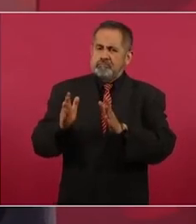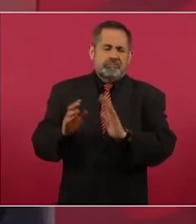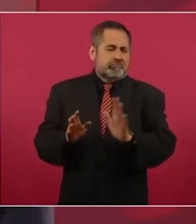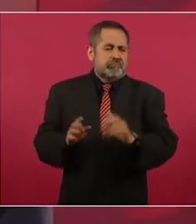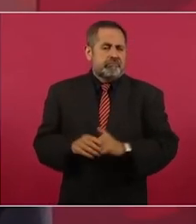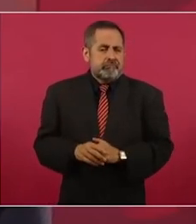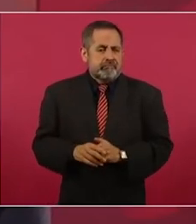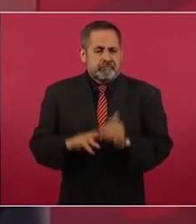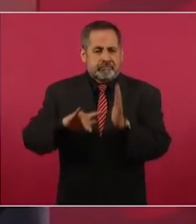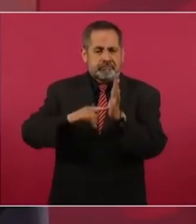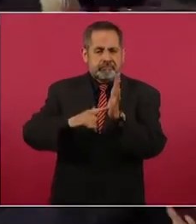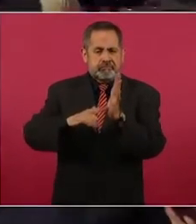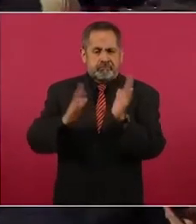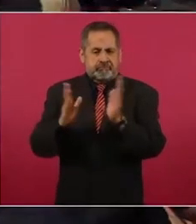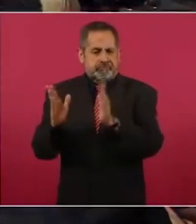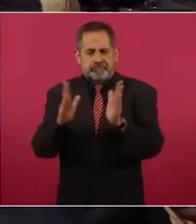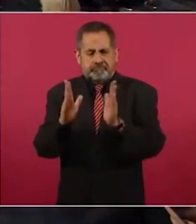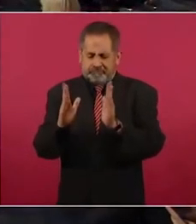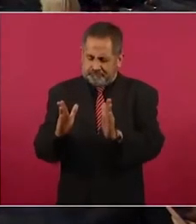Sí.